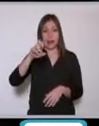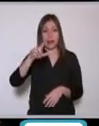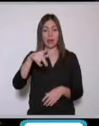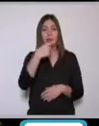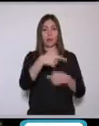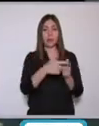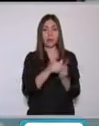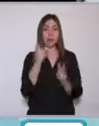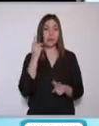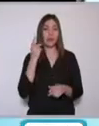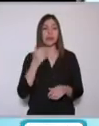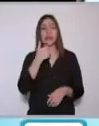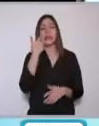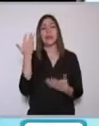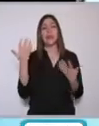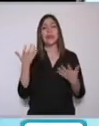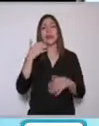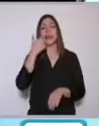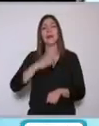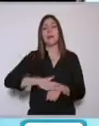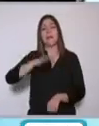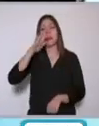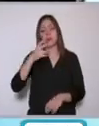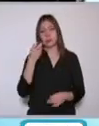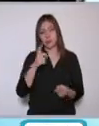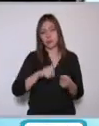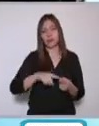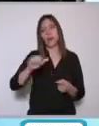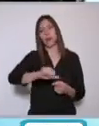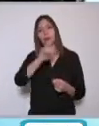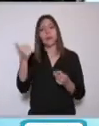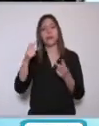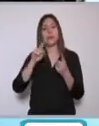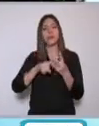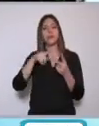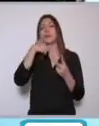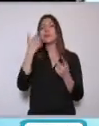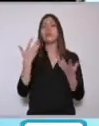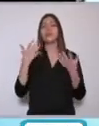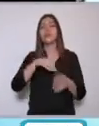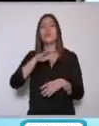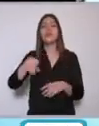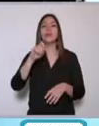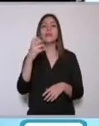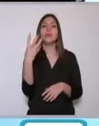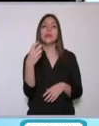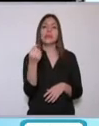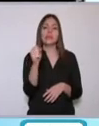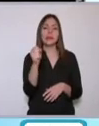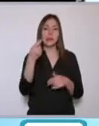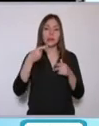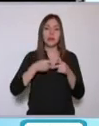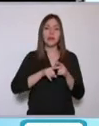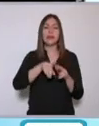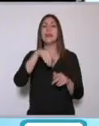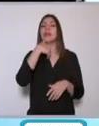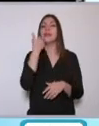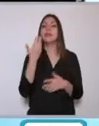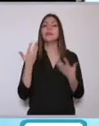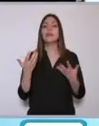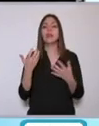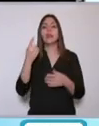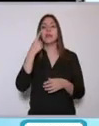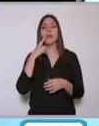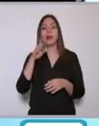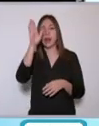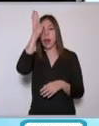su partido una nueva mayoría. Esa es una opción. La otra es lo que se ha estado buscando desde el 24 de septiembre, es que haya una negociación